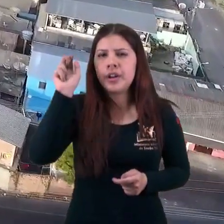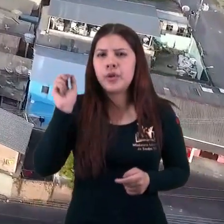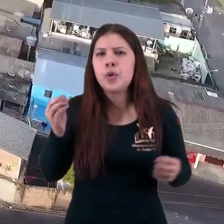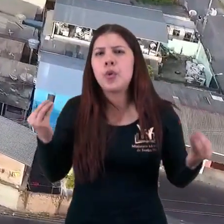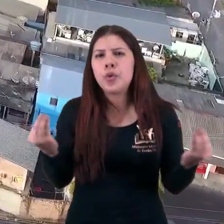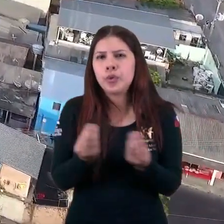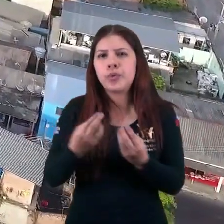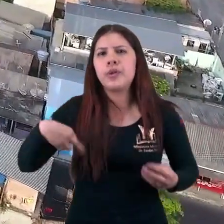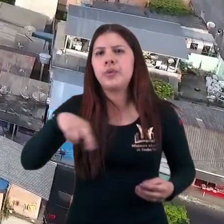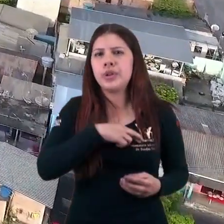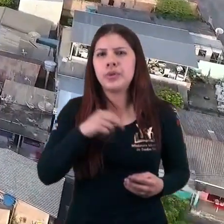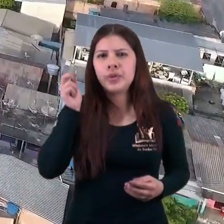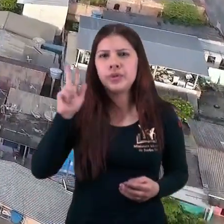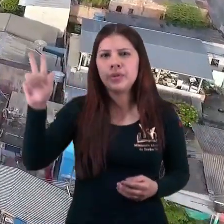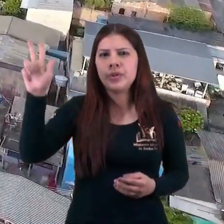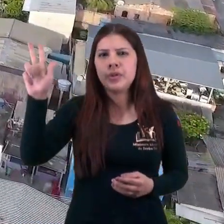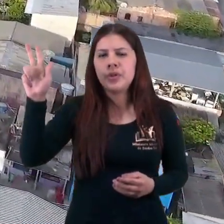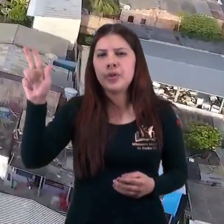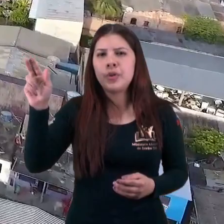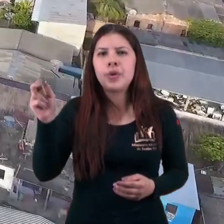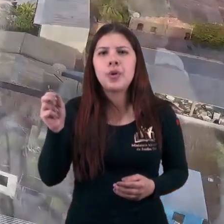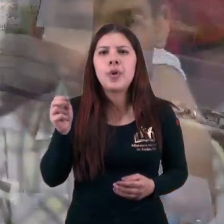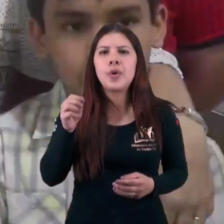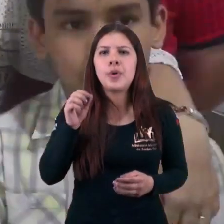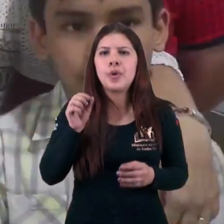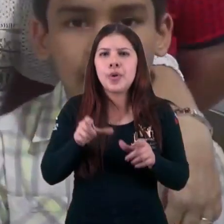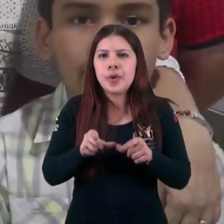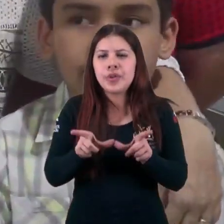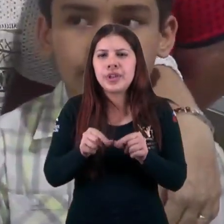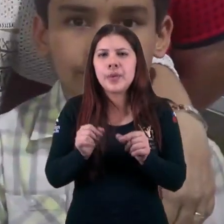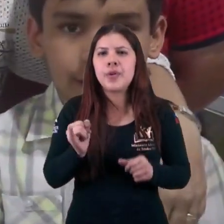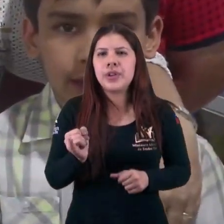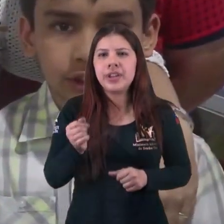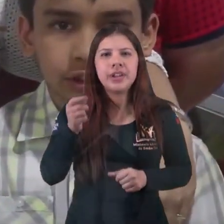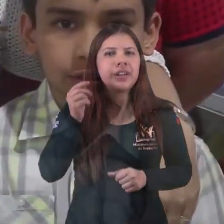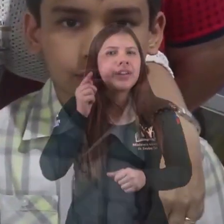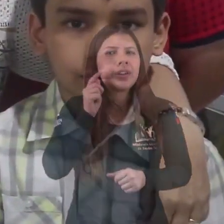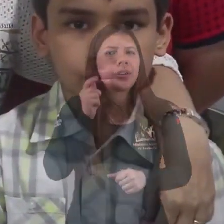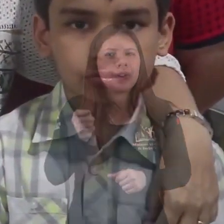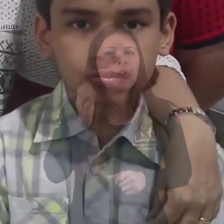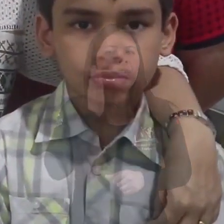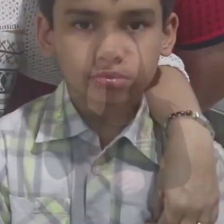de los diezmos y las ofrendas. Dios los bendiga. ¡Probar y ver!